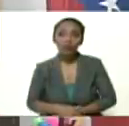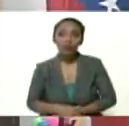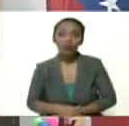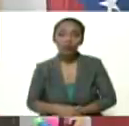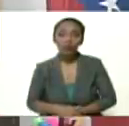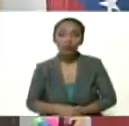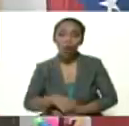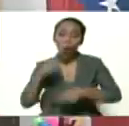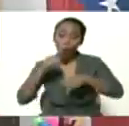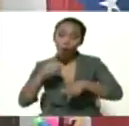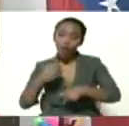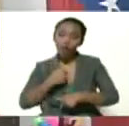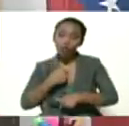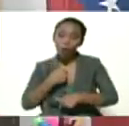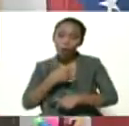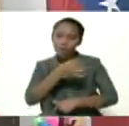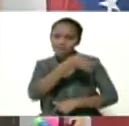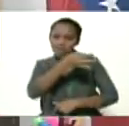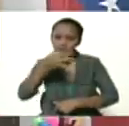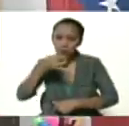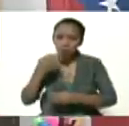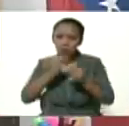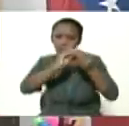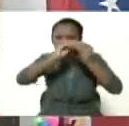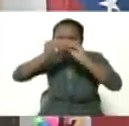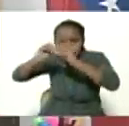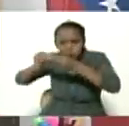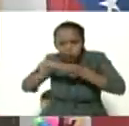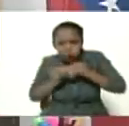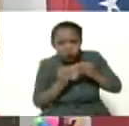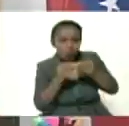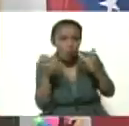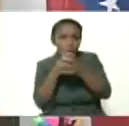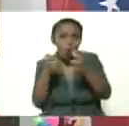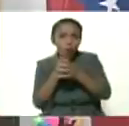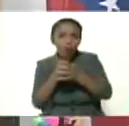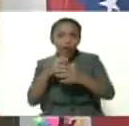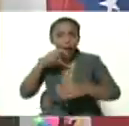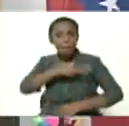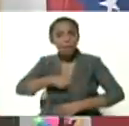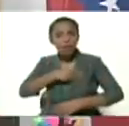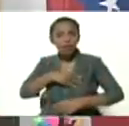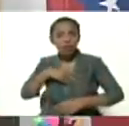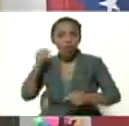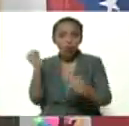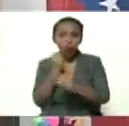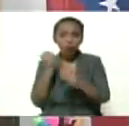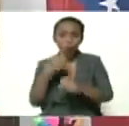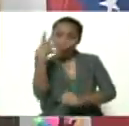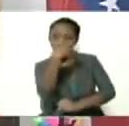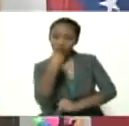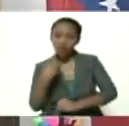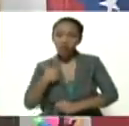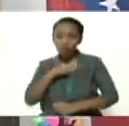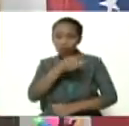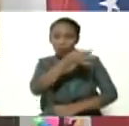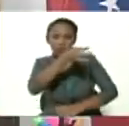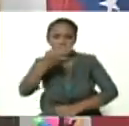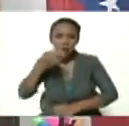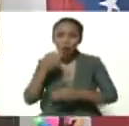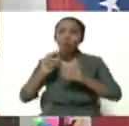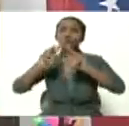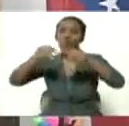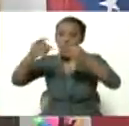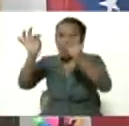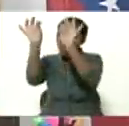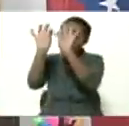Hoy estuve perfeccionando un conjunto de elementos de la misión Chamba Juvenil de Protección. Estamos perfeccionando los nuevos